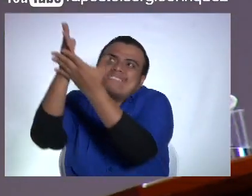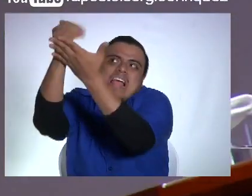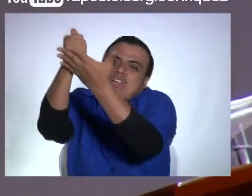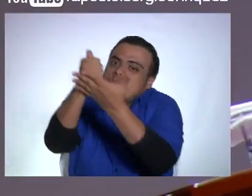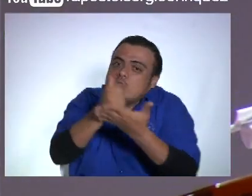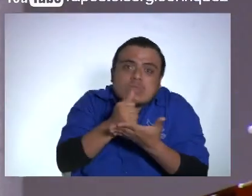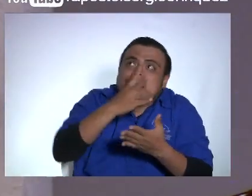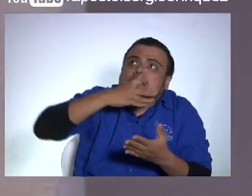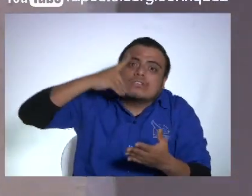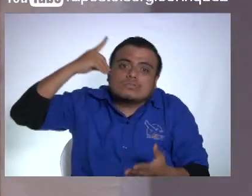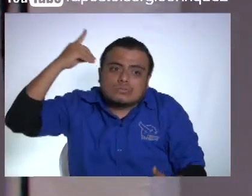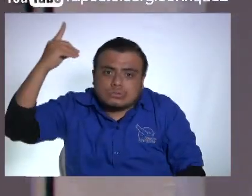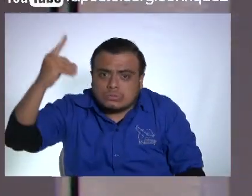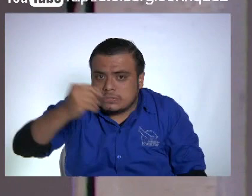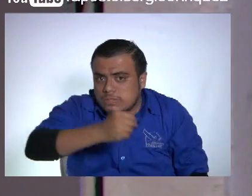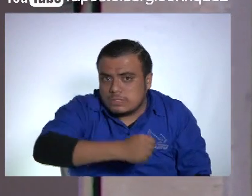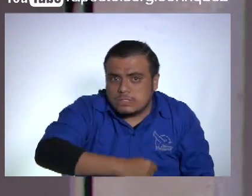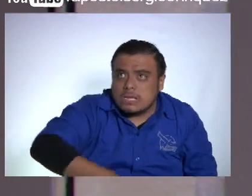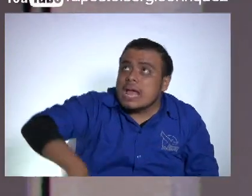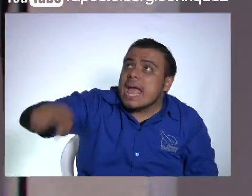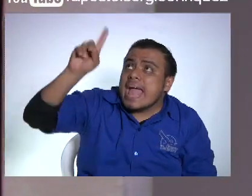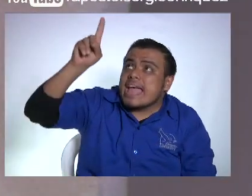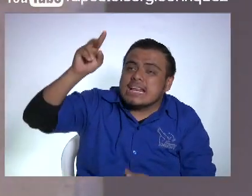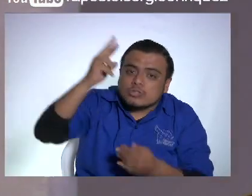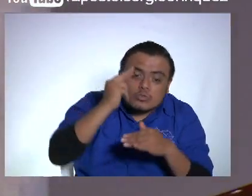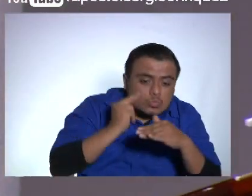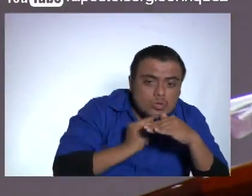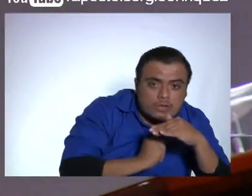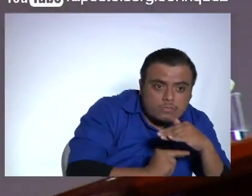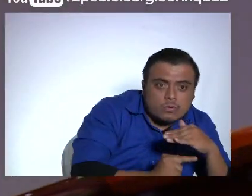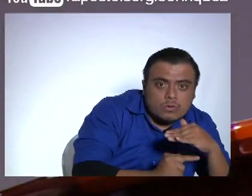hermano. Él es nuestro refugio.